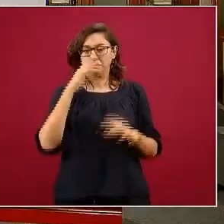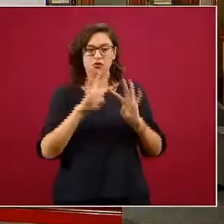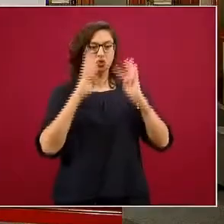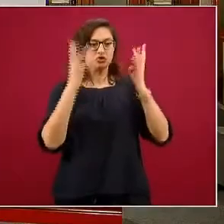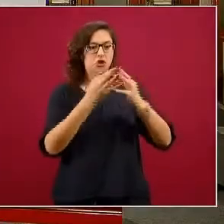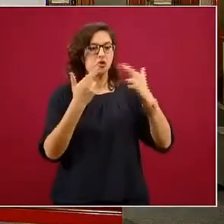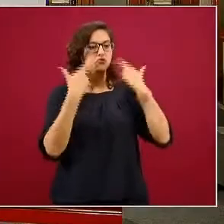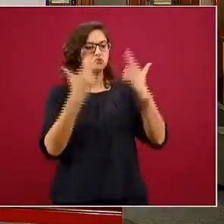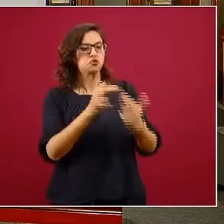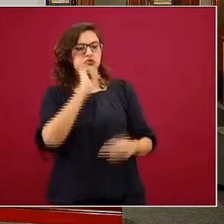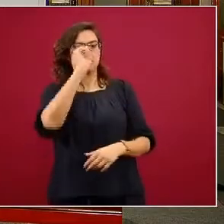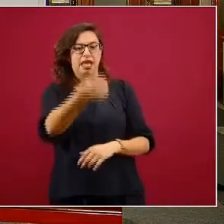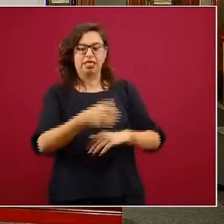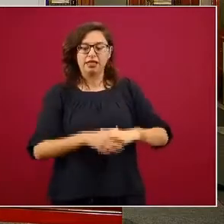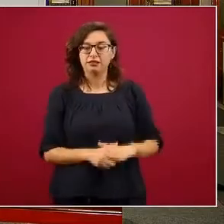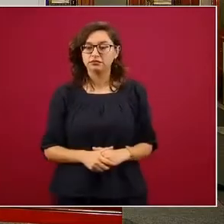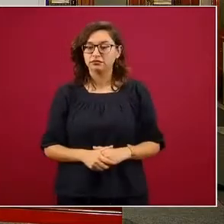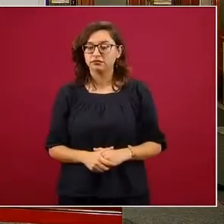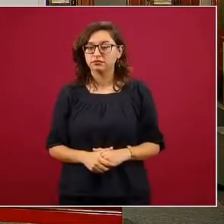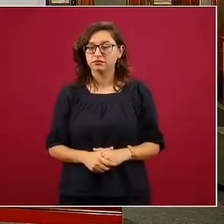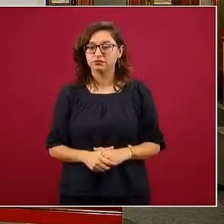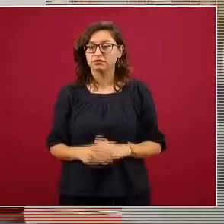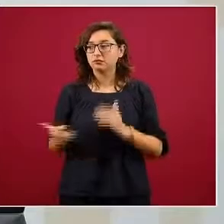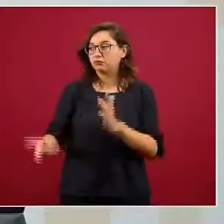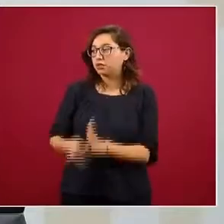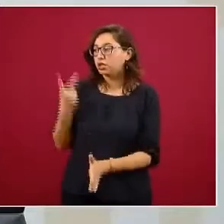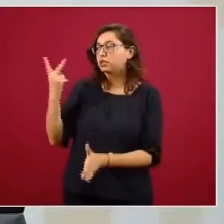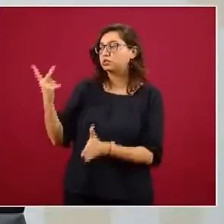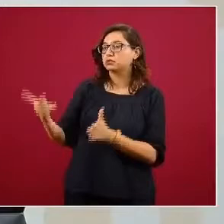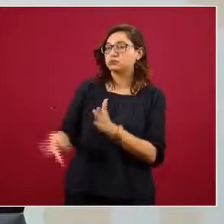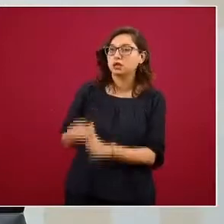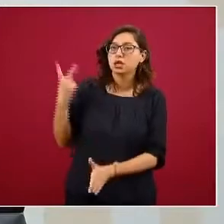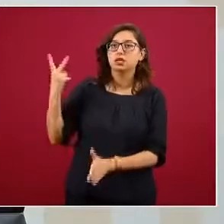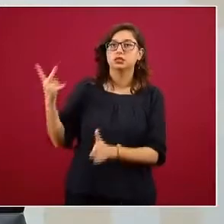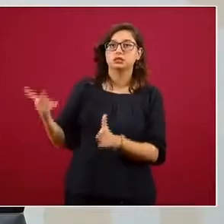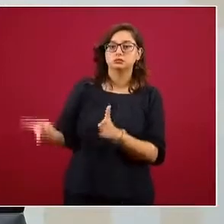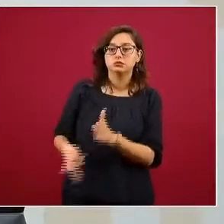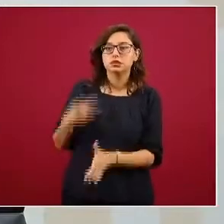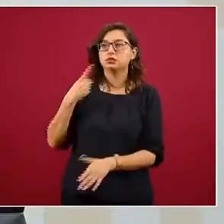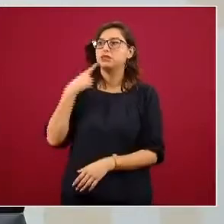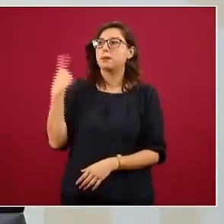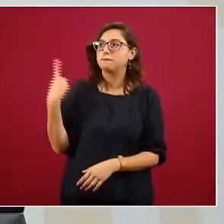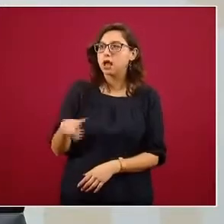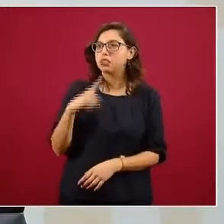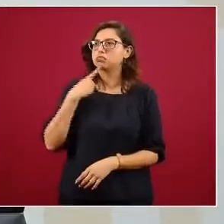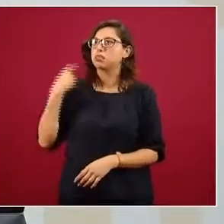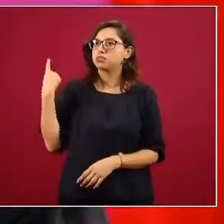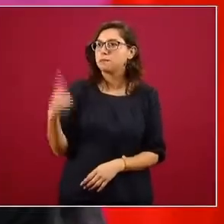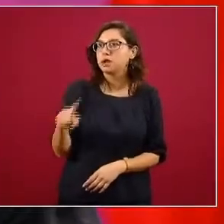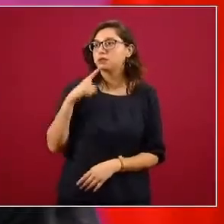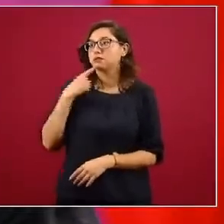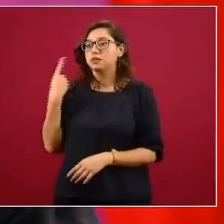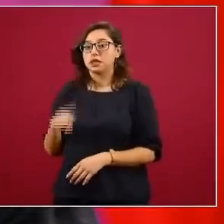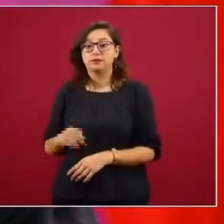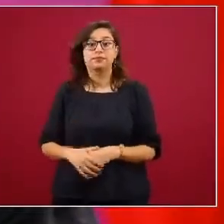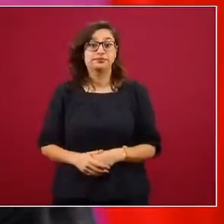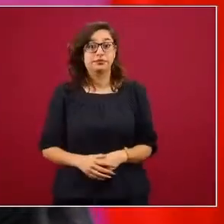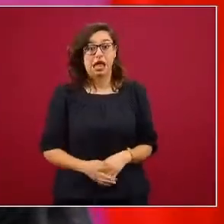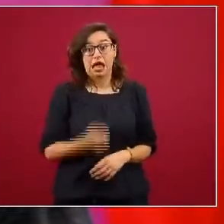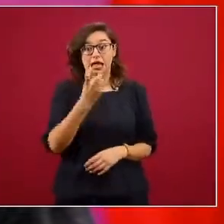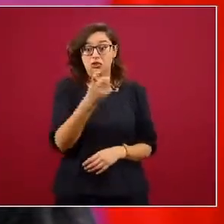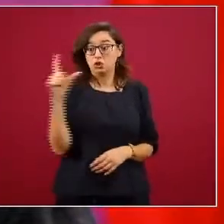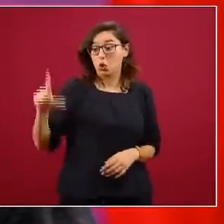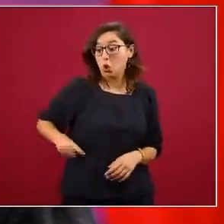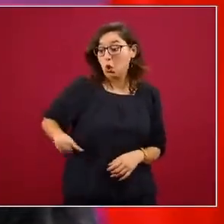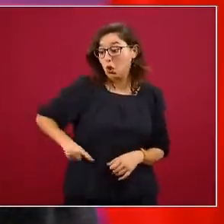General. Esto lo comentamos con los gobernadores y les dijimos, si la petición de